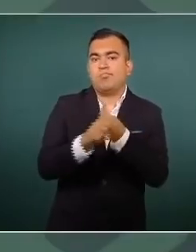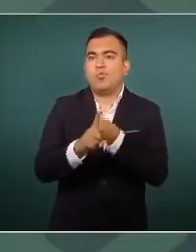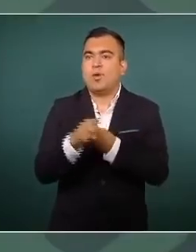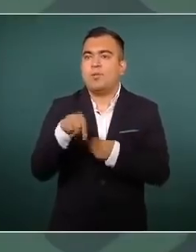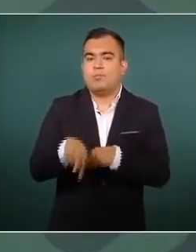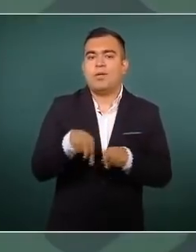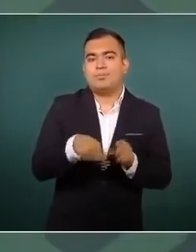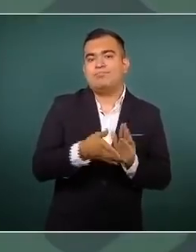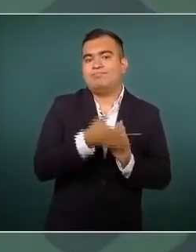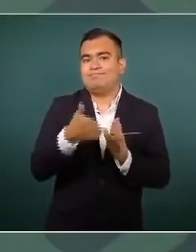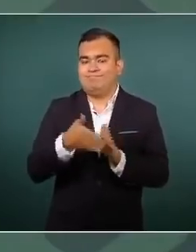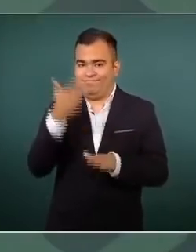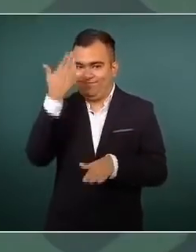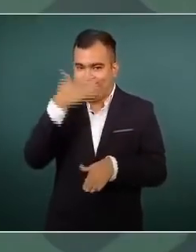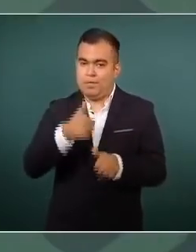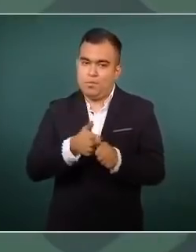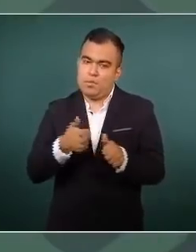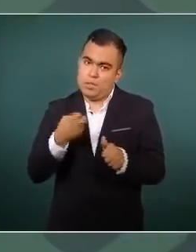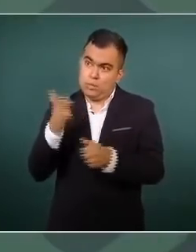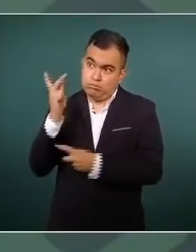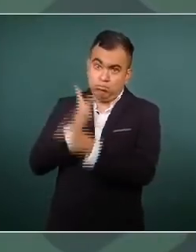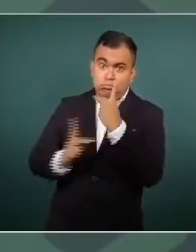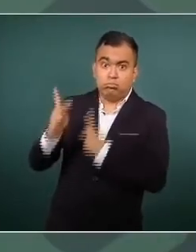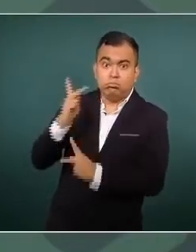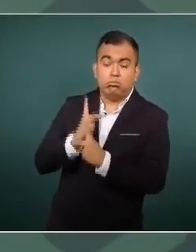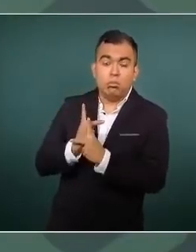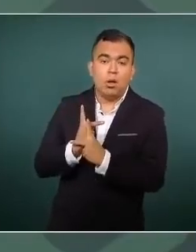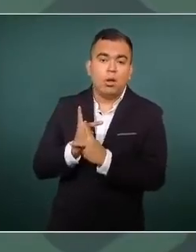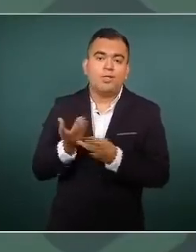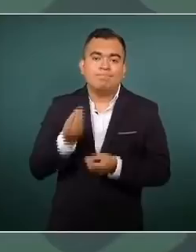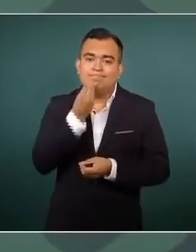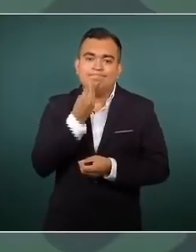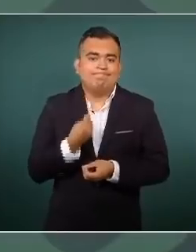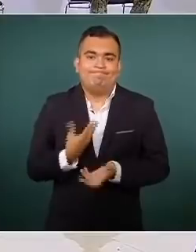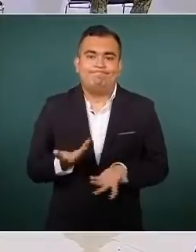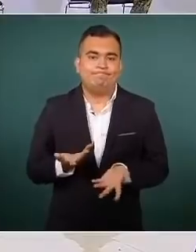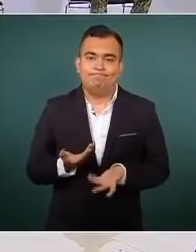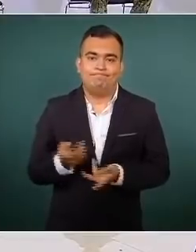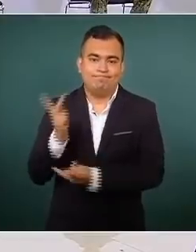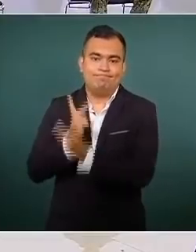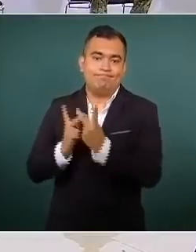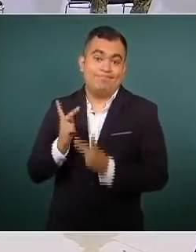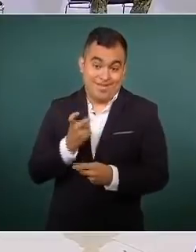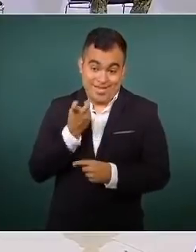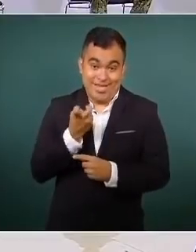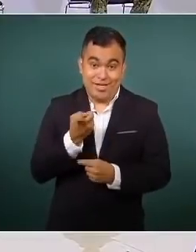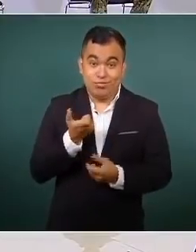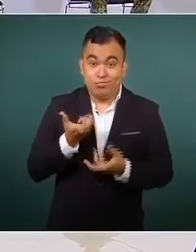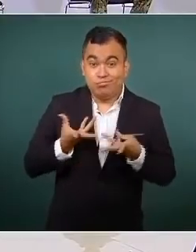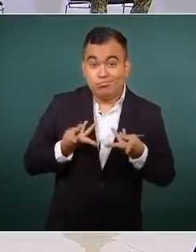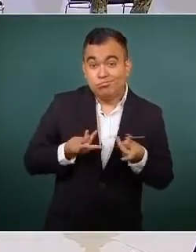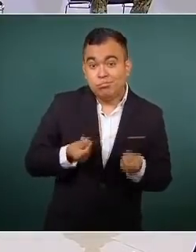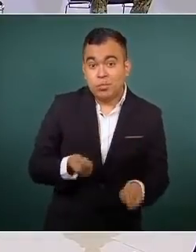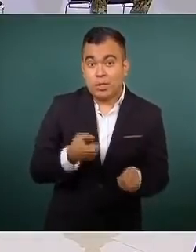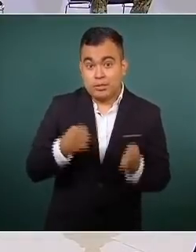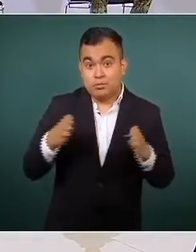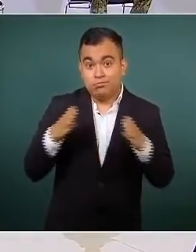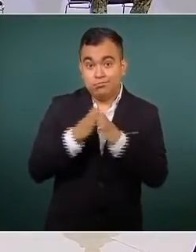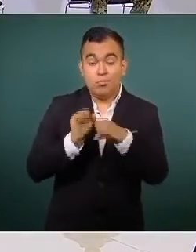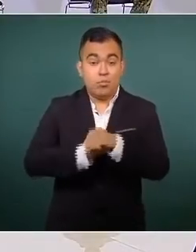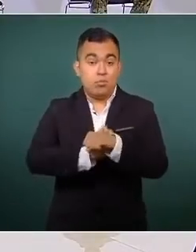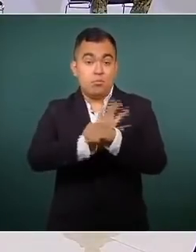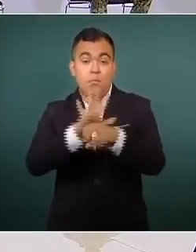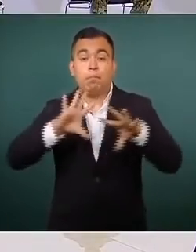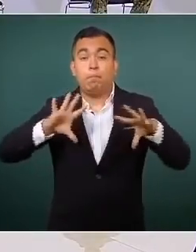que tiene Jalisco a través de estos mecanismos, es porque no nos quedaba de otra. Simplemente el costo financiero que ha tenido la emergencia sanitaria para nuestro